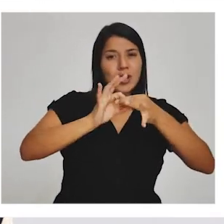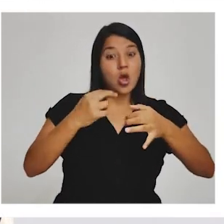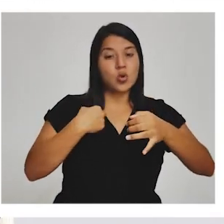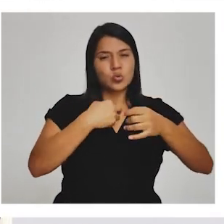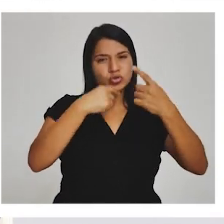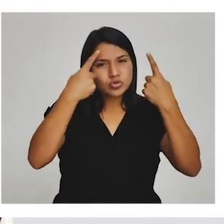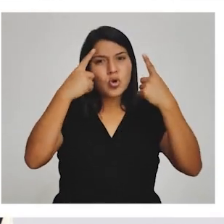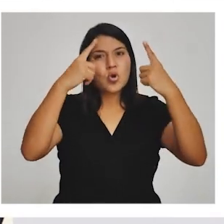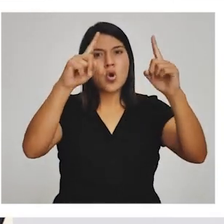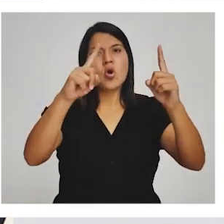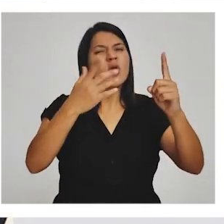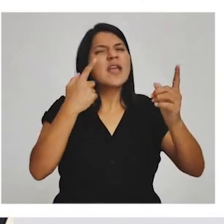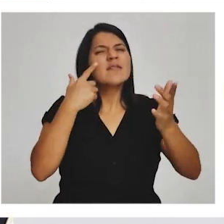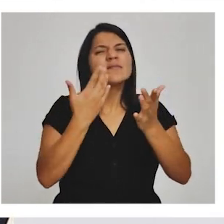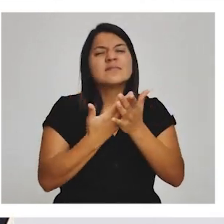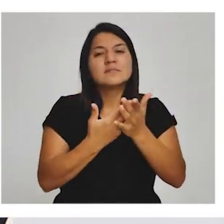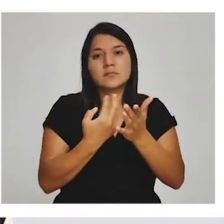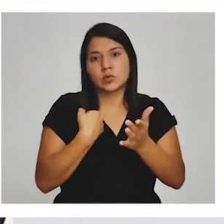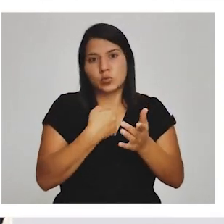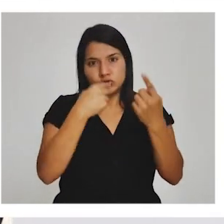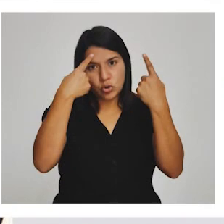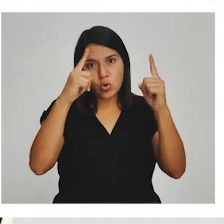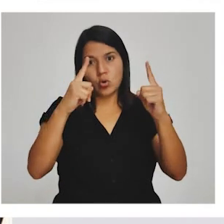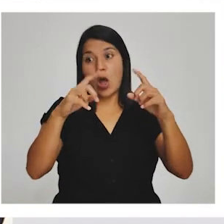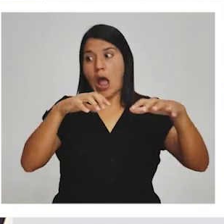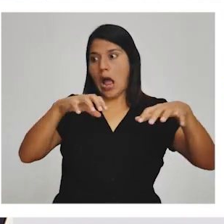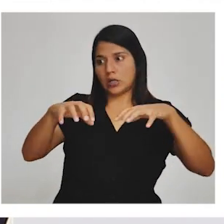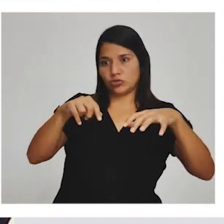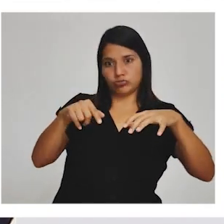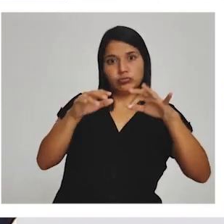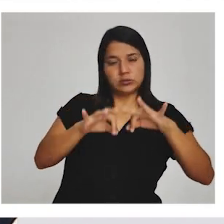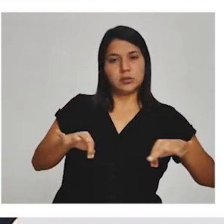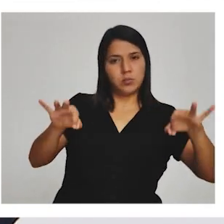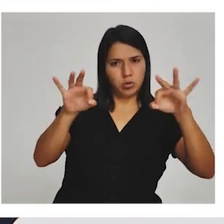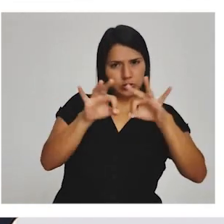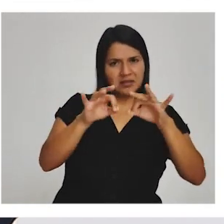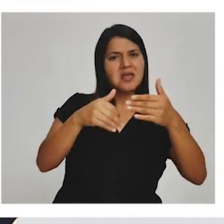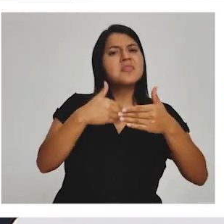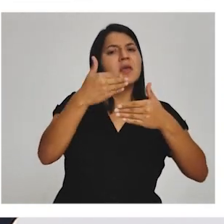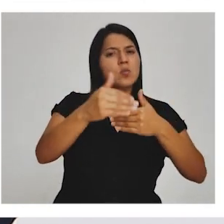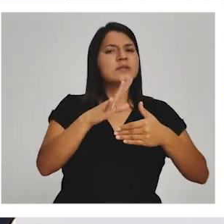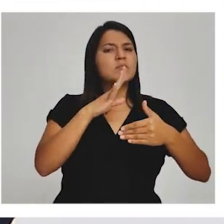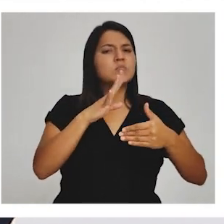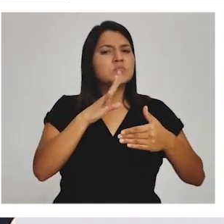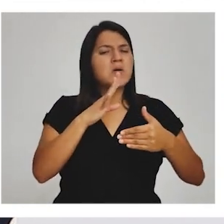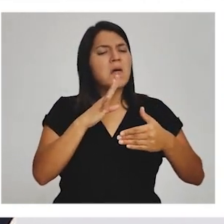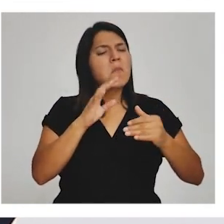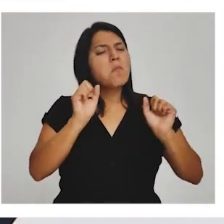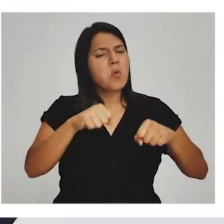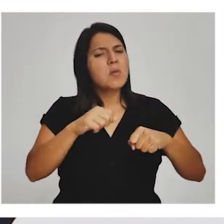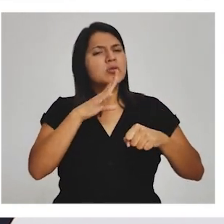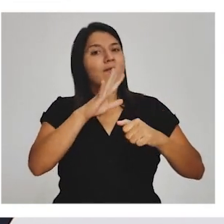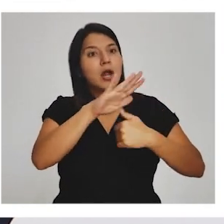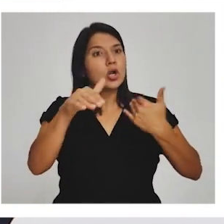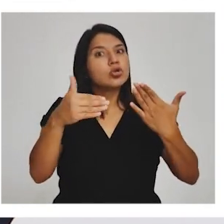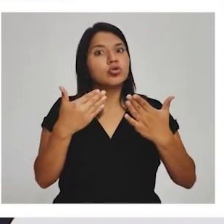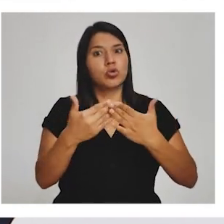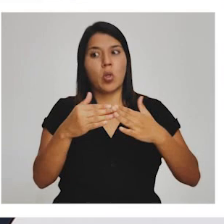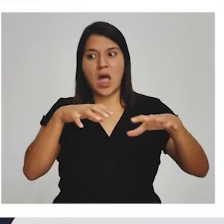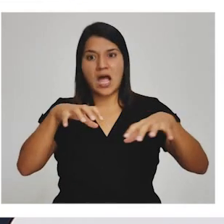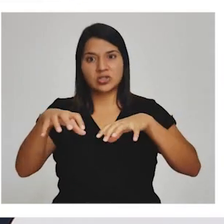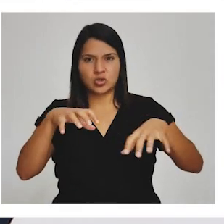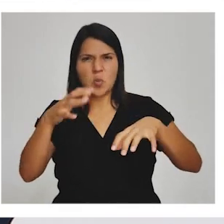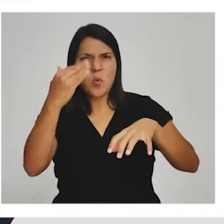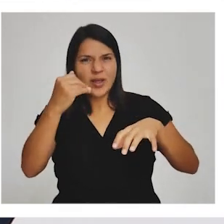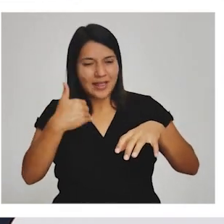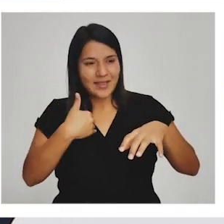acciones son importantes y ahora el resto del rato podemos conversar de las acciones que nos llevaron a obtener esos resultados. Pero